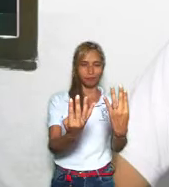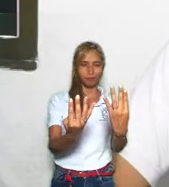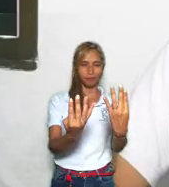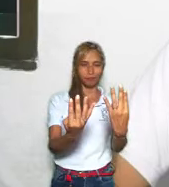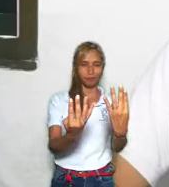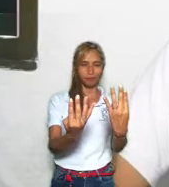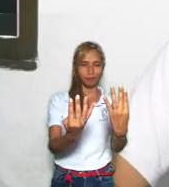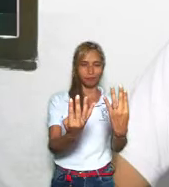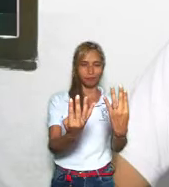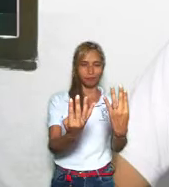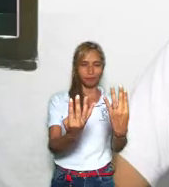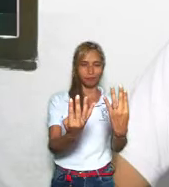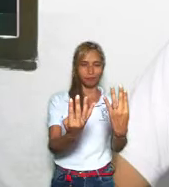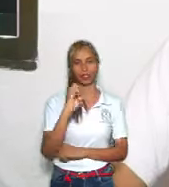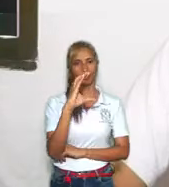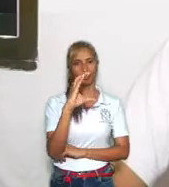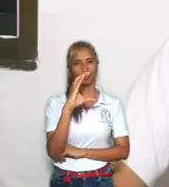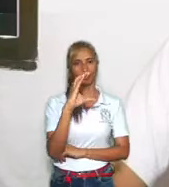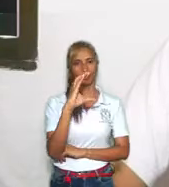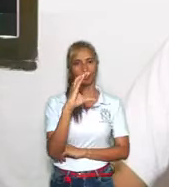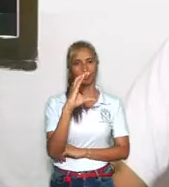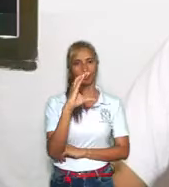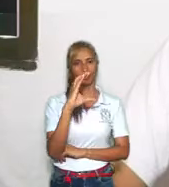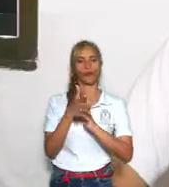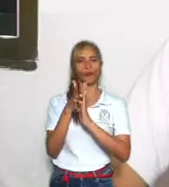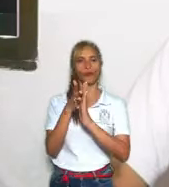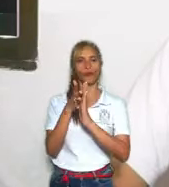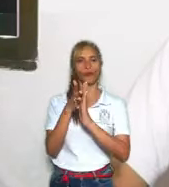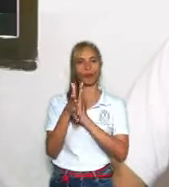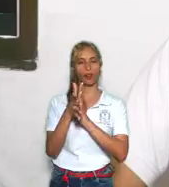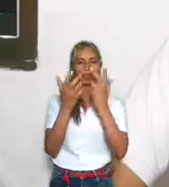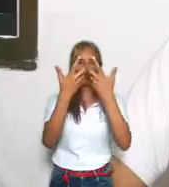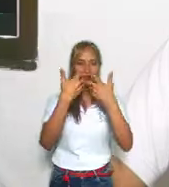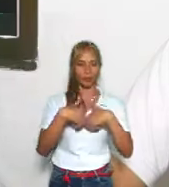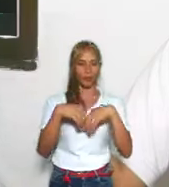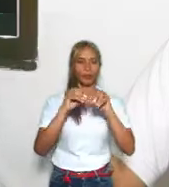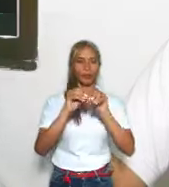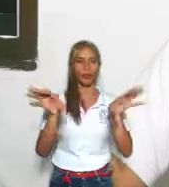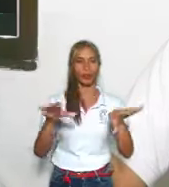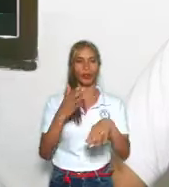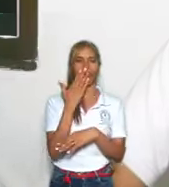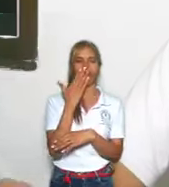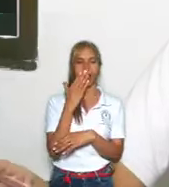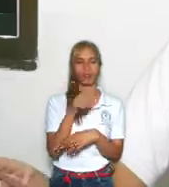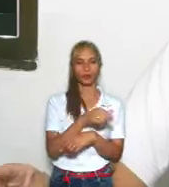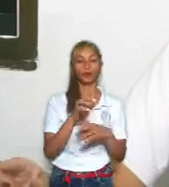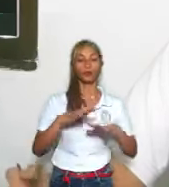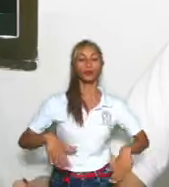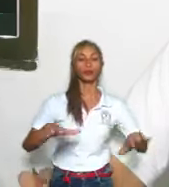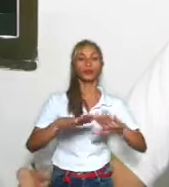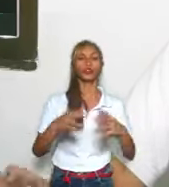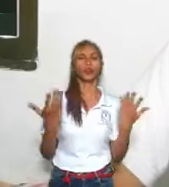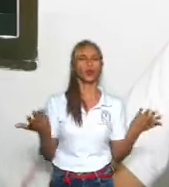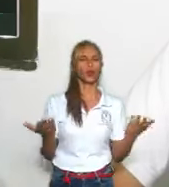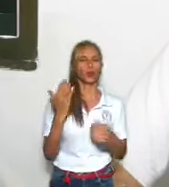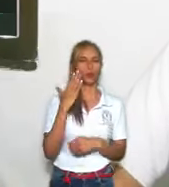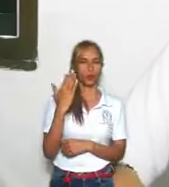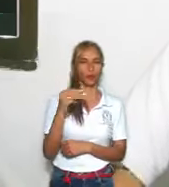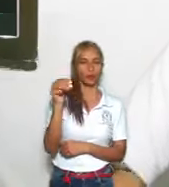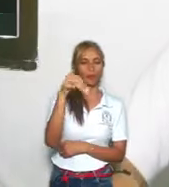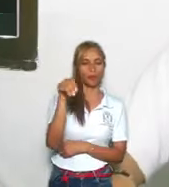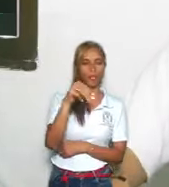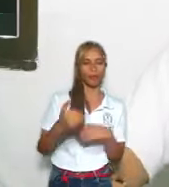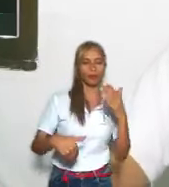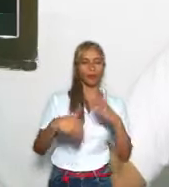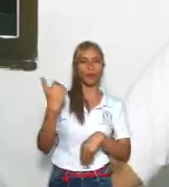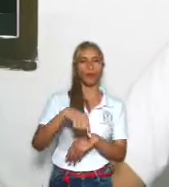es Ecos, el informativo de empresas públicas de Calarcá, un espacio en el cual nos encontramos los días miércoles a partir de las 11